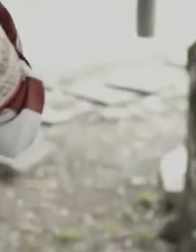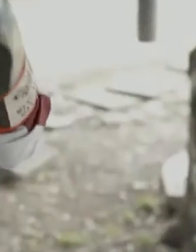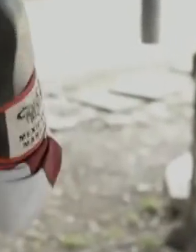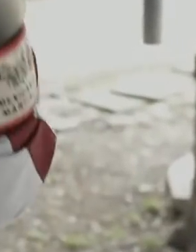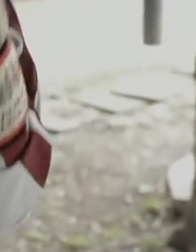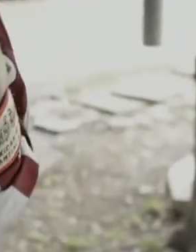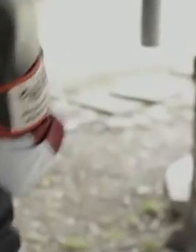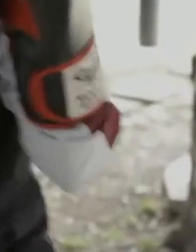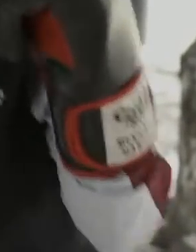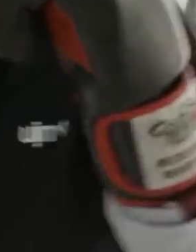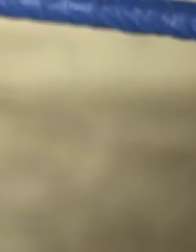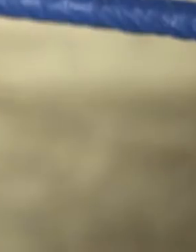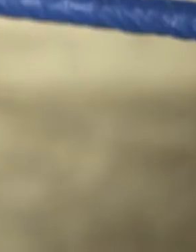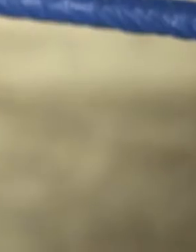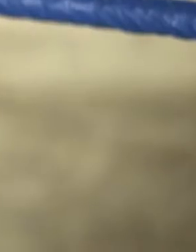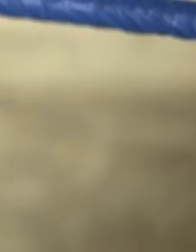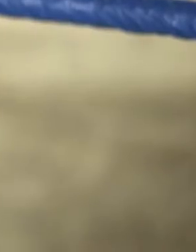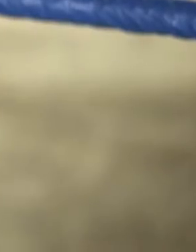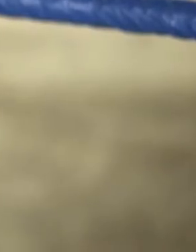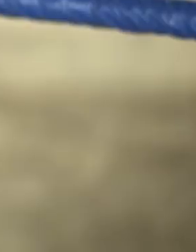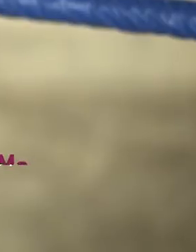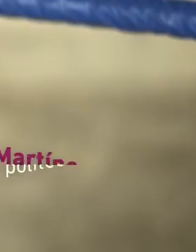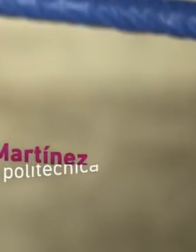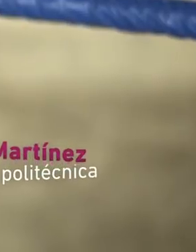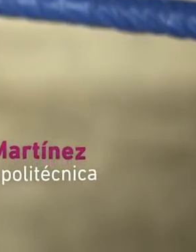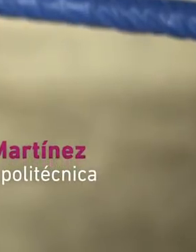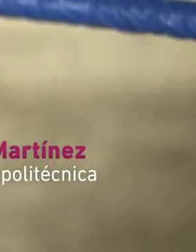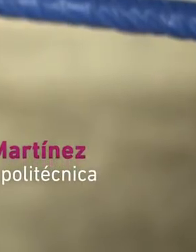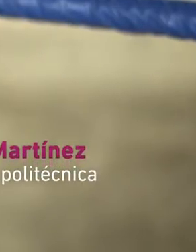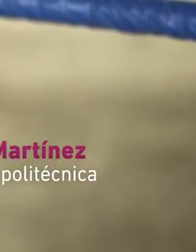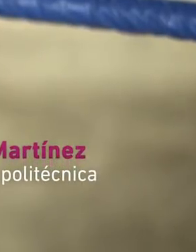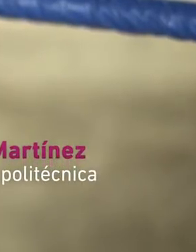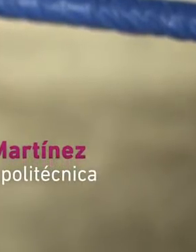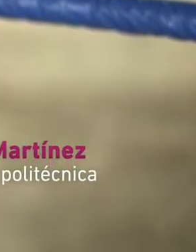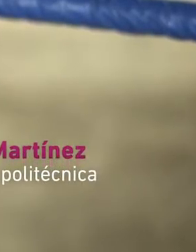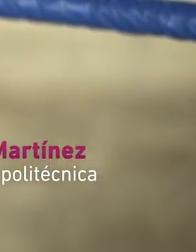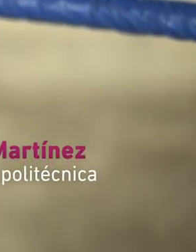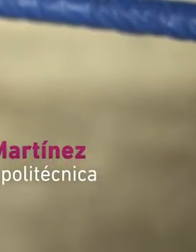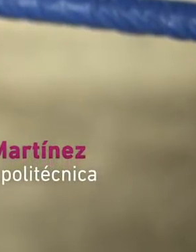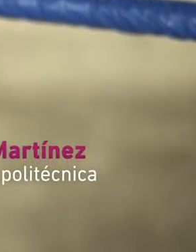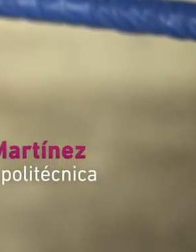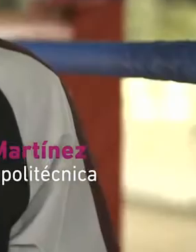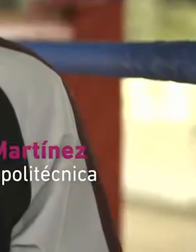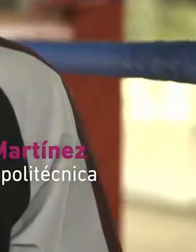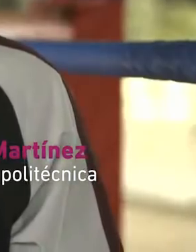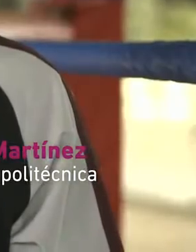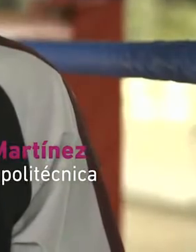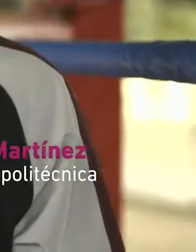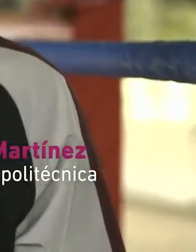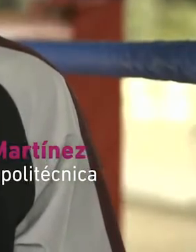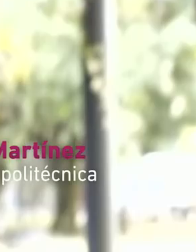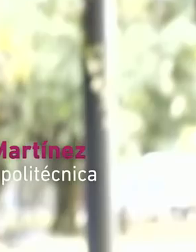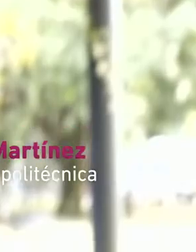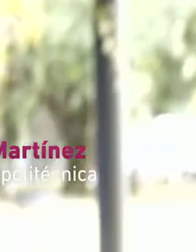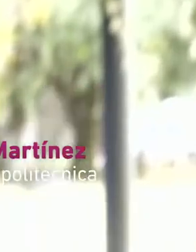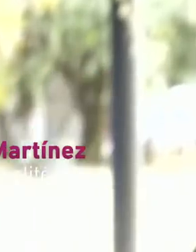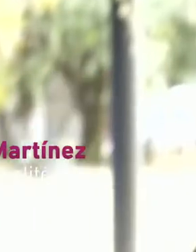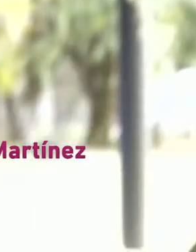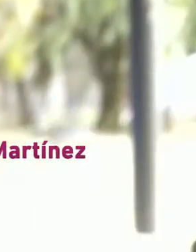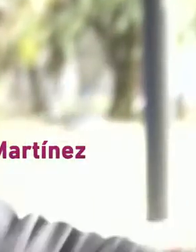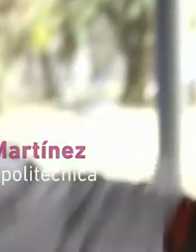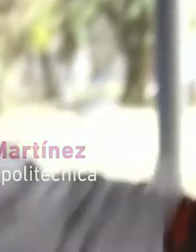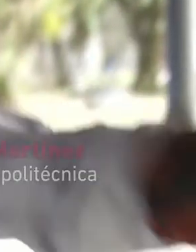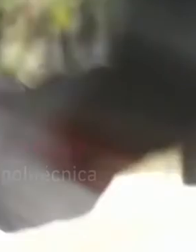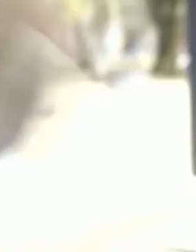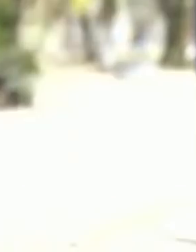muy orgullosa de representar pues, al Politécnico, tanto académicamente como en el deporte, en el boxeo. O escuchar a las personas, ¿no? Esta